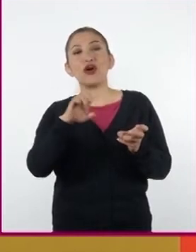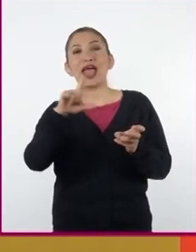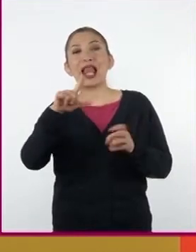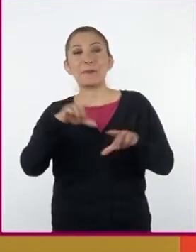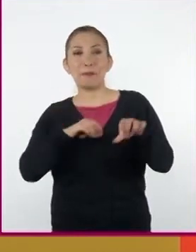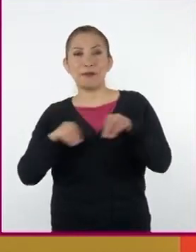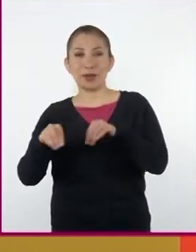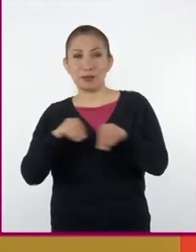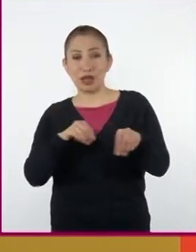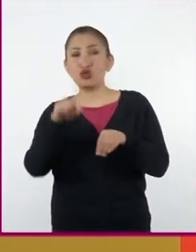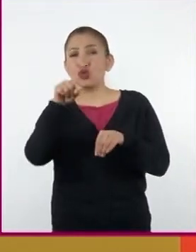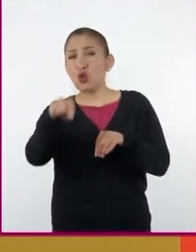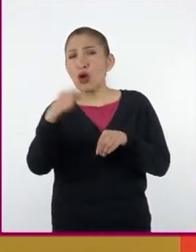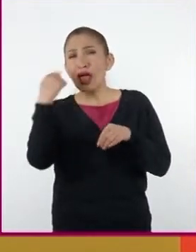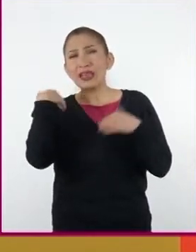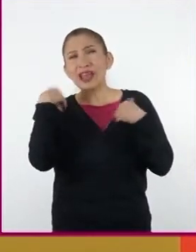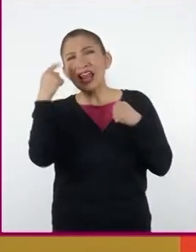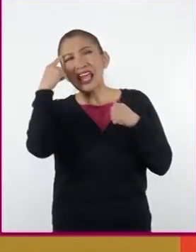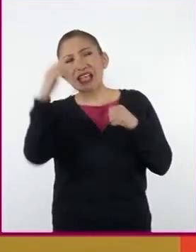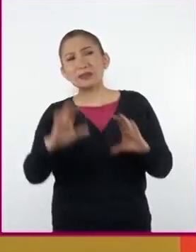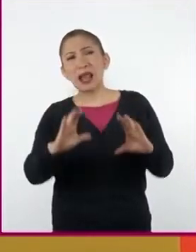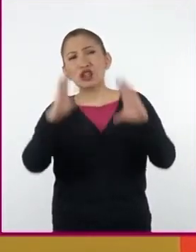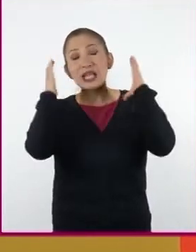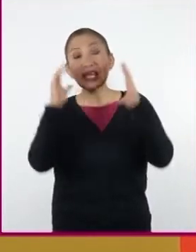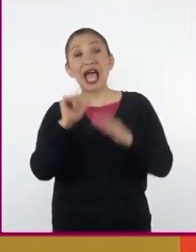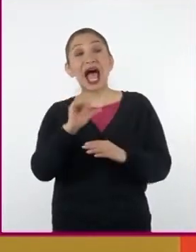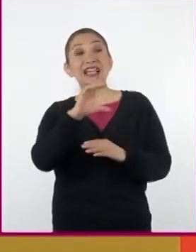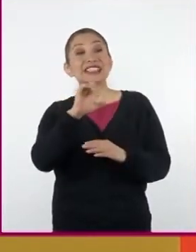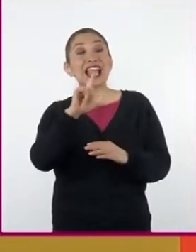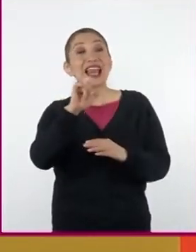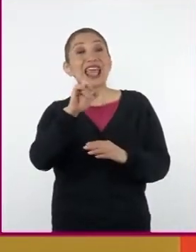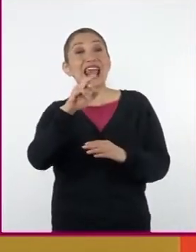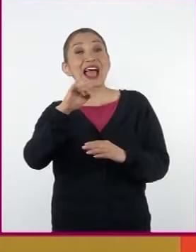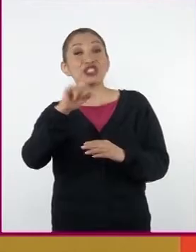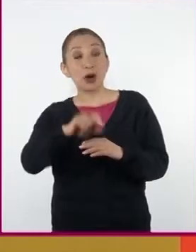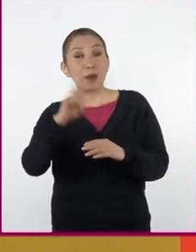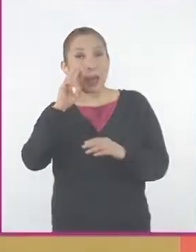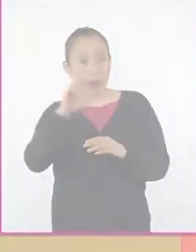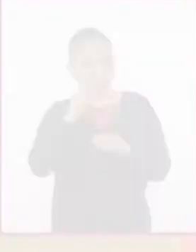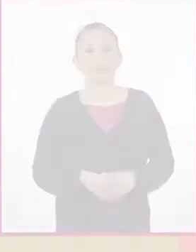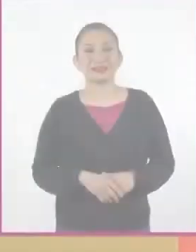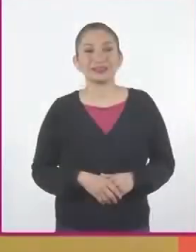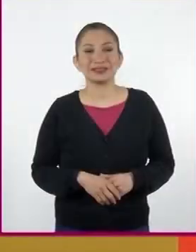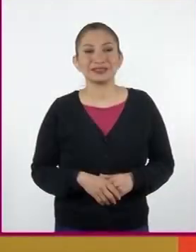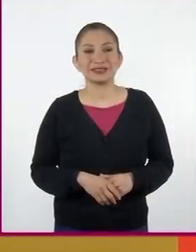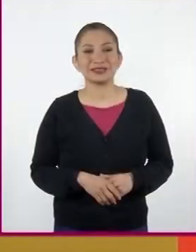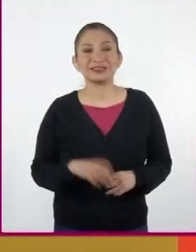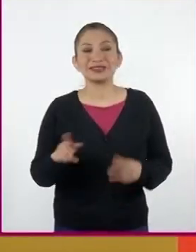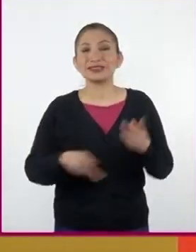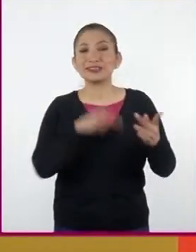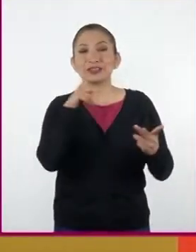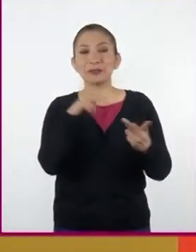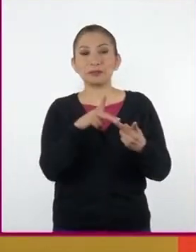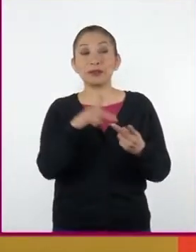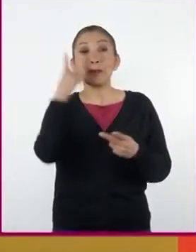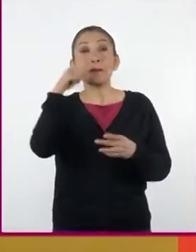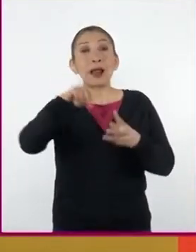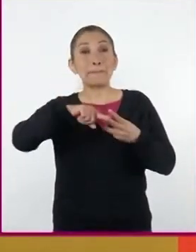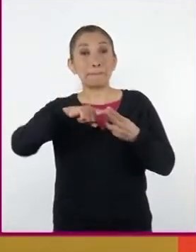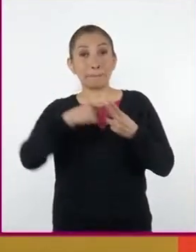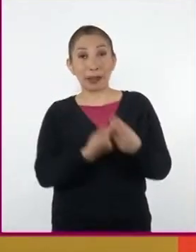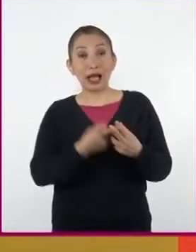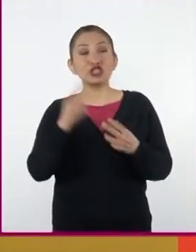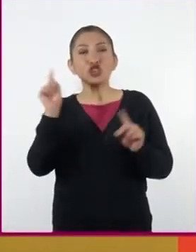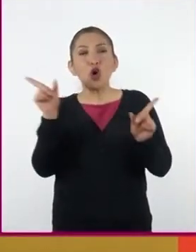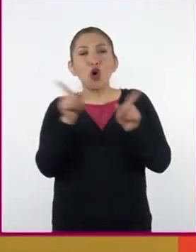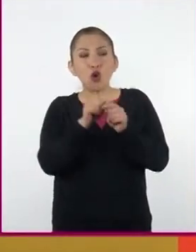cual comprenderán los conceptos de velocidad y aceleración al graficar la rapidez de un objeto. Perfecto. Para iniciar, leeré